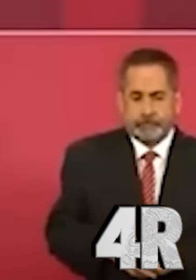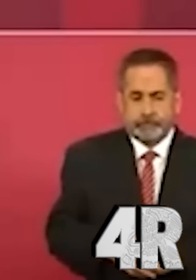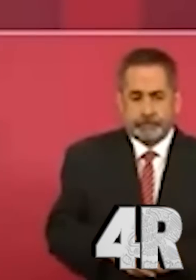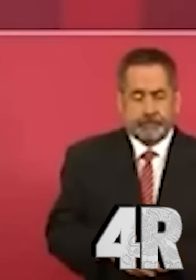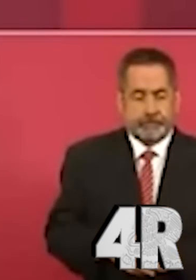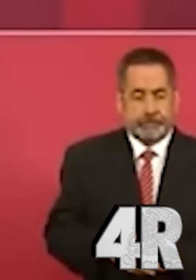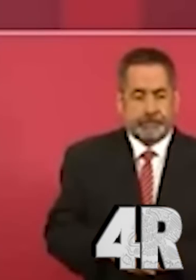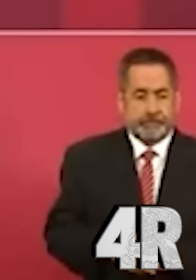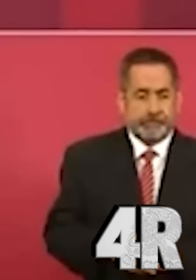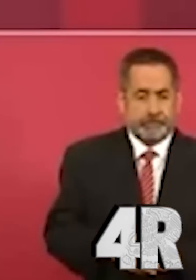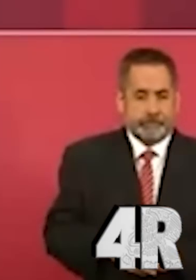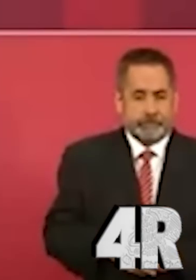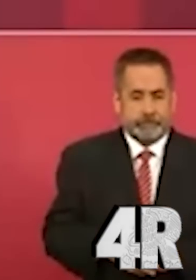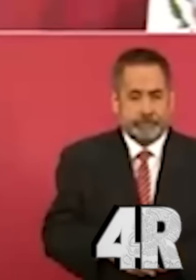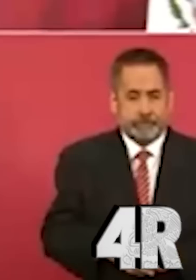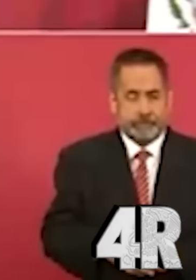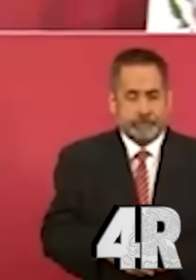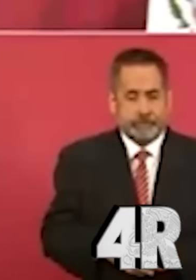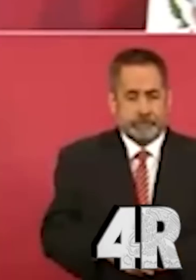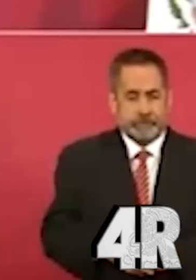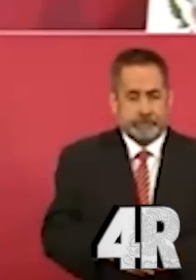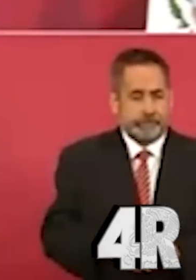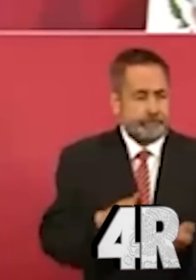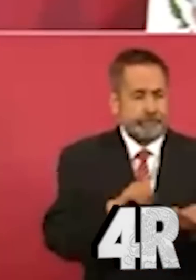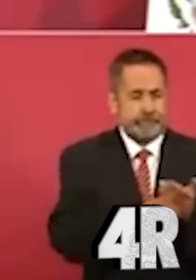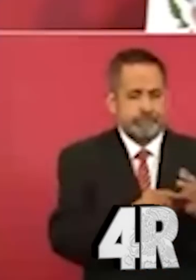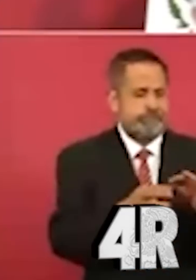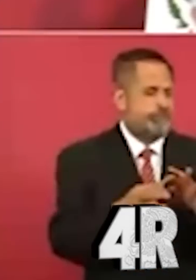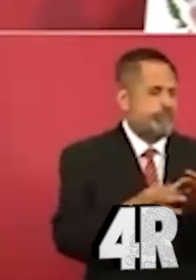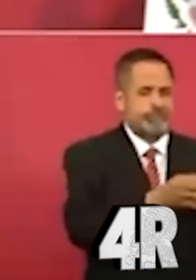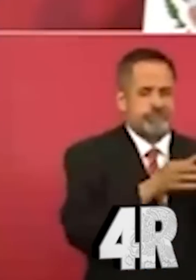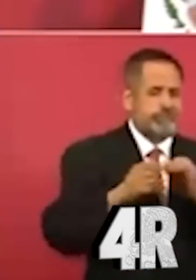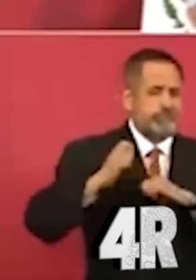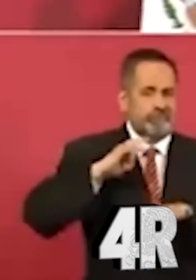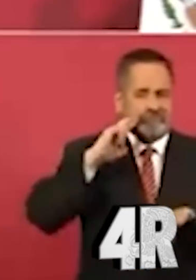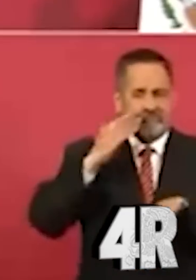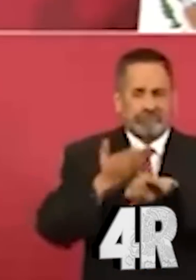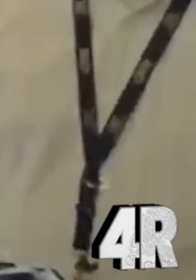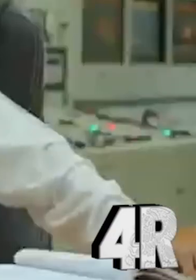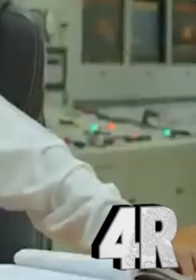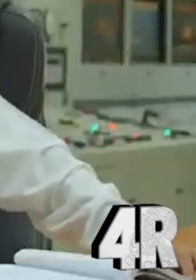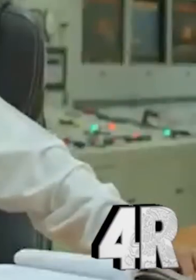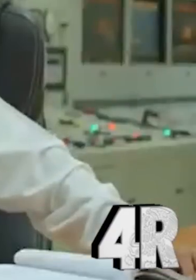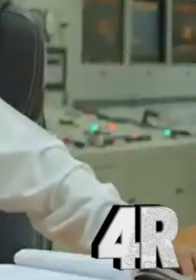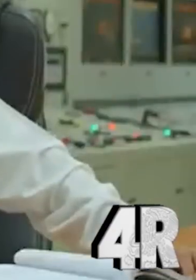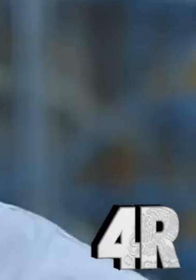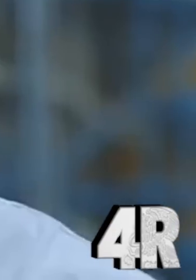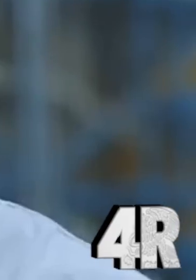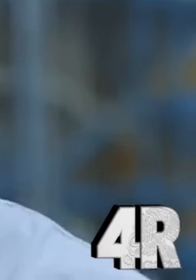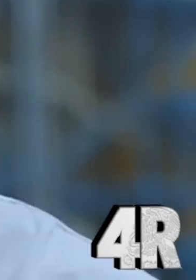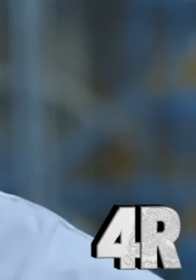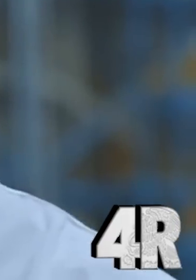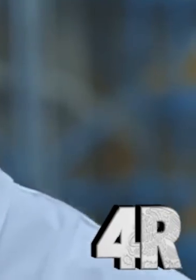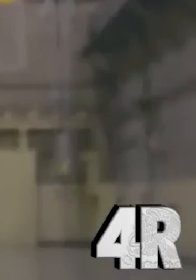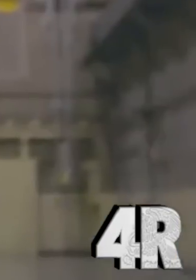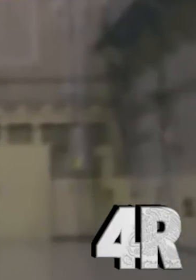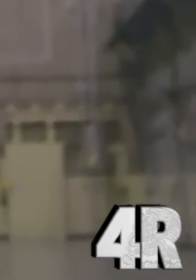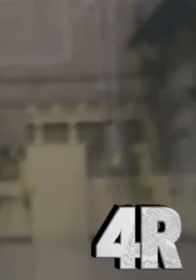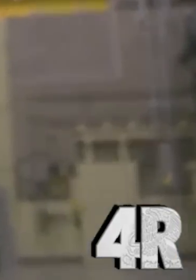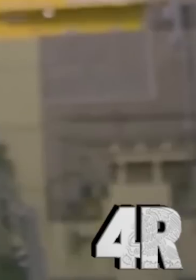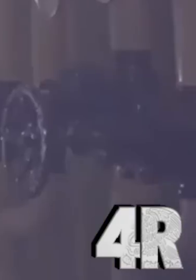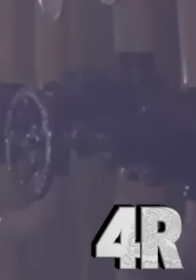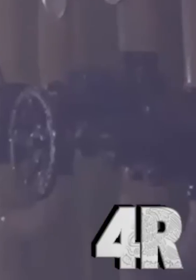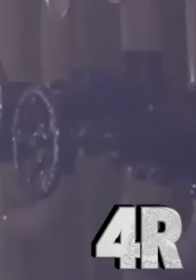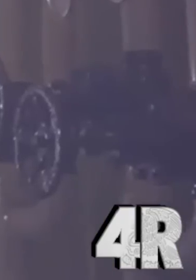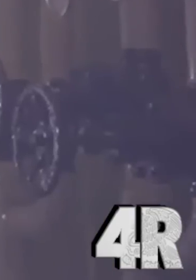las pruebas de operación comercial. Explicaron hace unos meses que sin estos permisos ellos no pueden seguir adelante y como tal